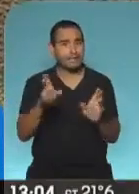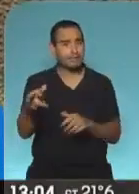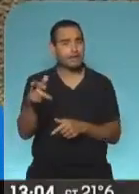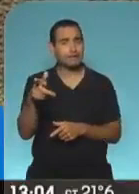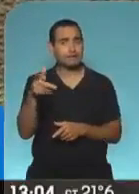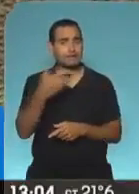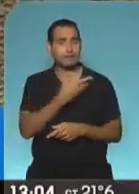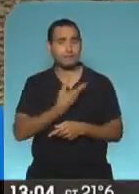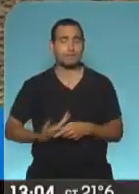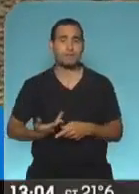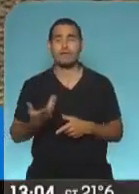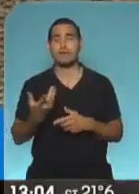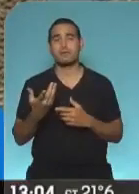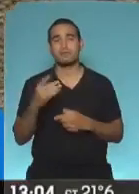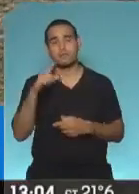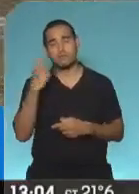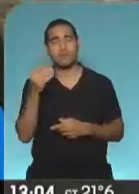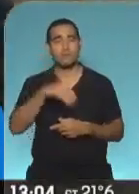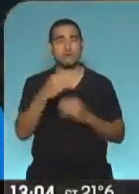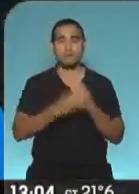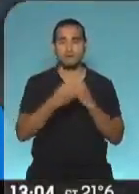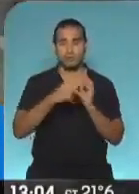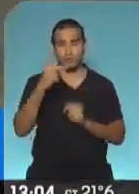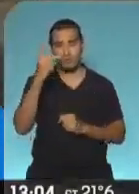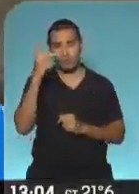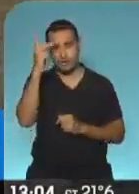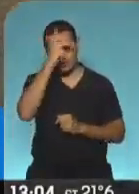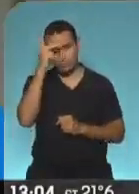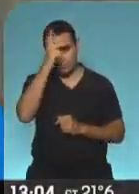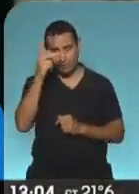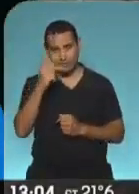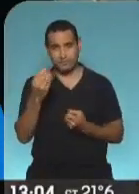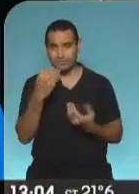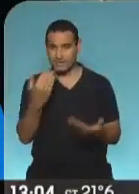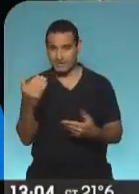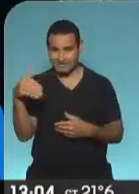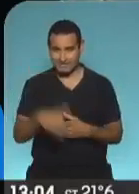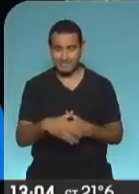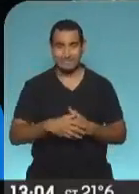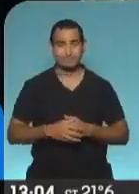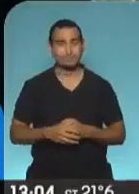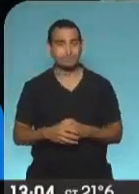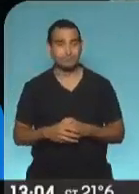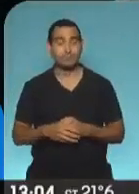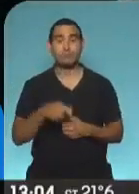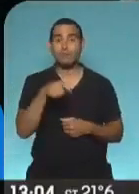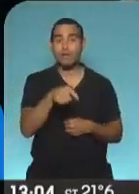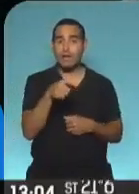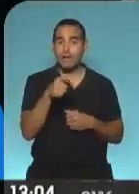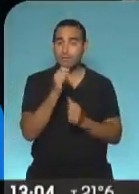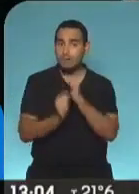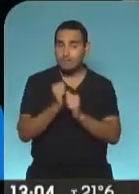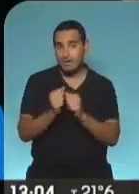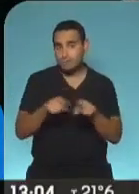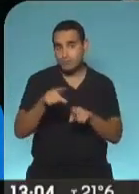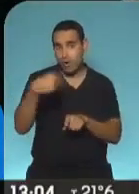con el ministro de Obras Públicas, Gabriel Catopodis. Ministro, gracias por estar con la televisión pública. Esta empresa que, como